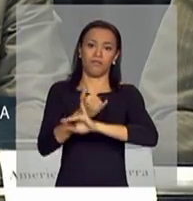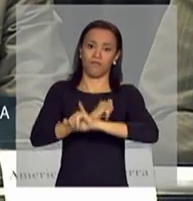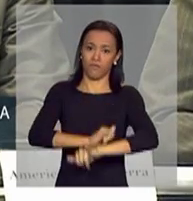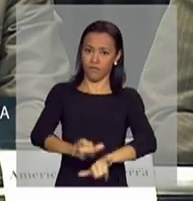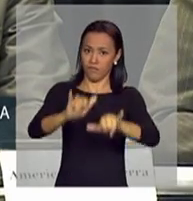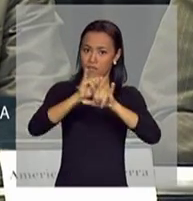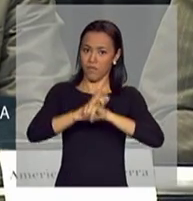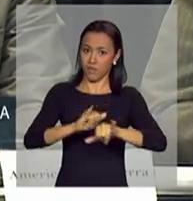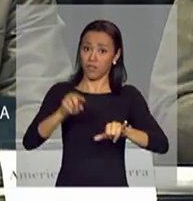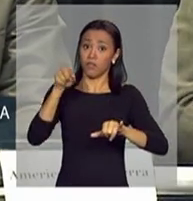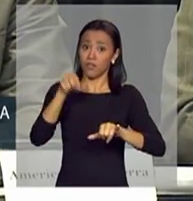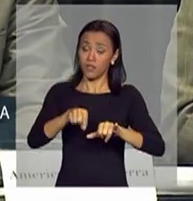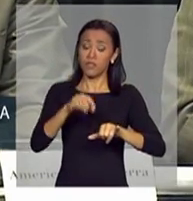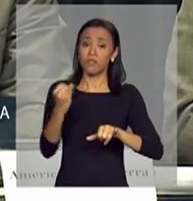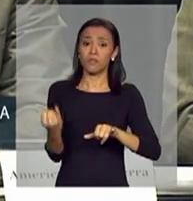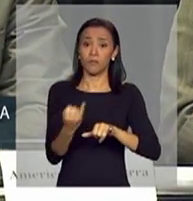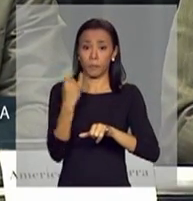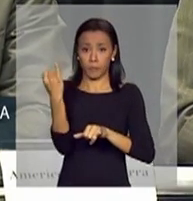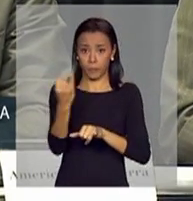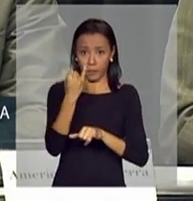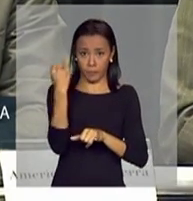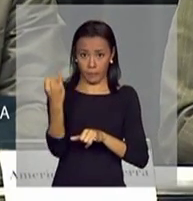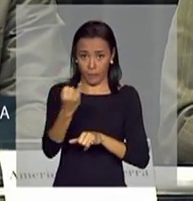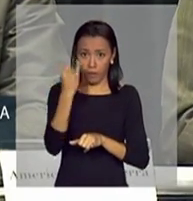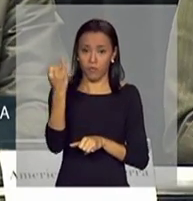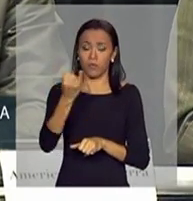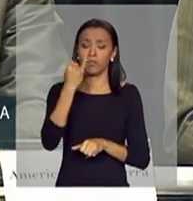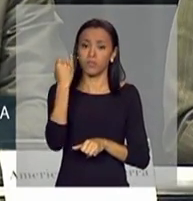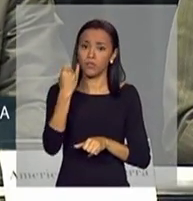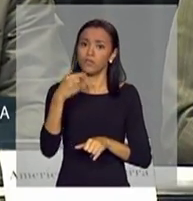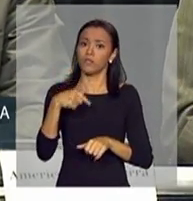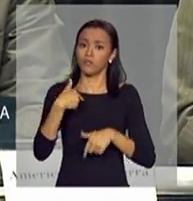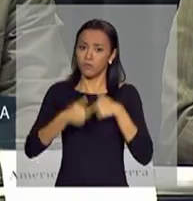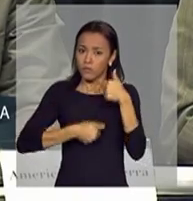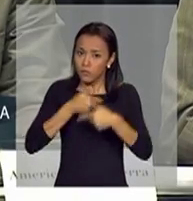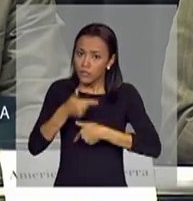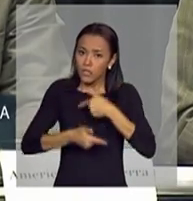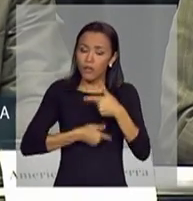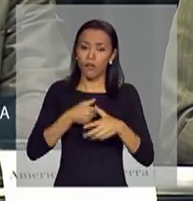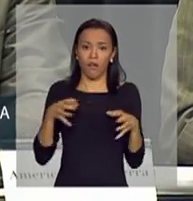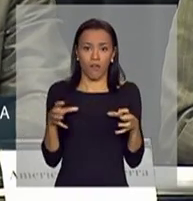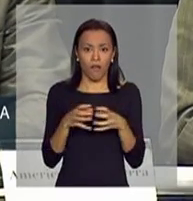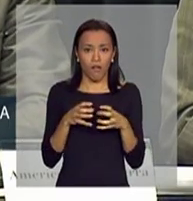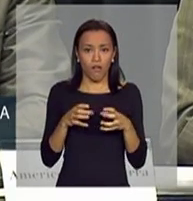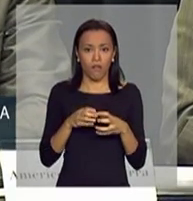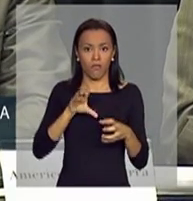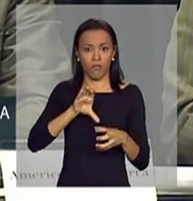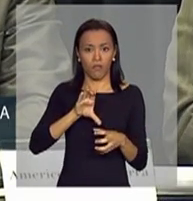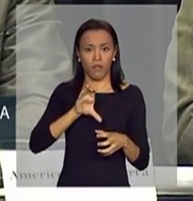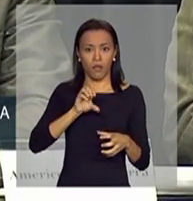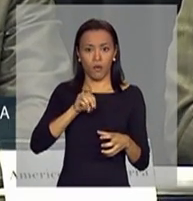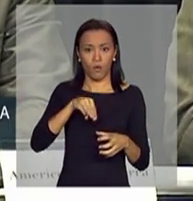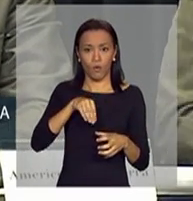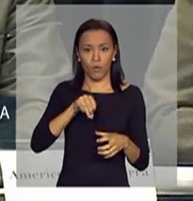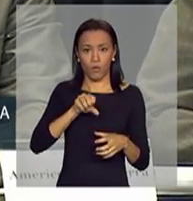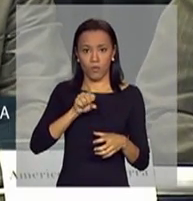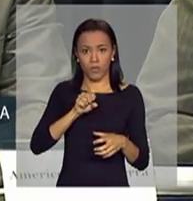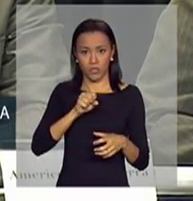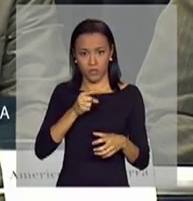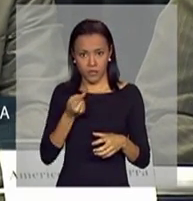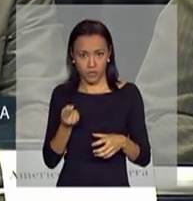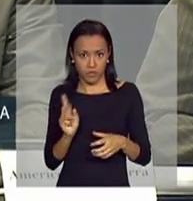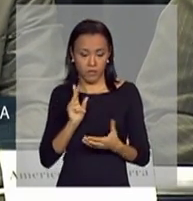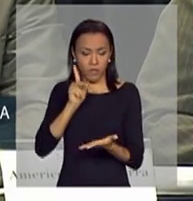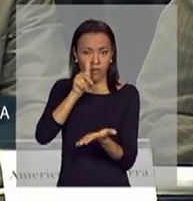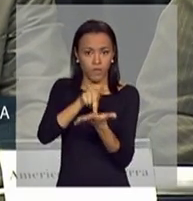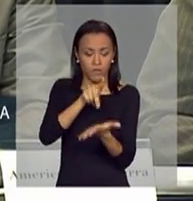importante, importante reclamar, y es importante en el trabajo de la Comisión de la Verdad. Lamentablemente, falta mucho que recorrer en ese sentido.